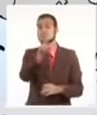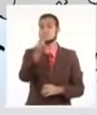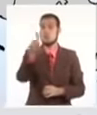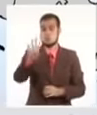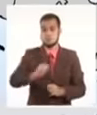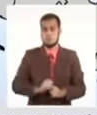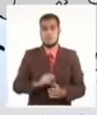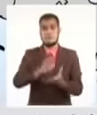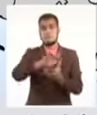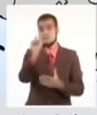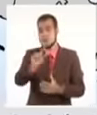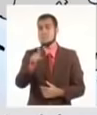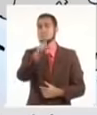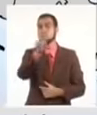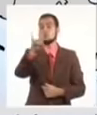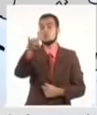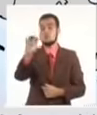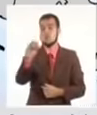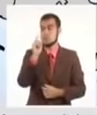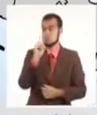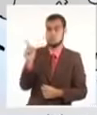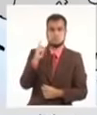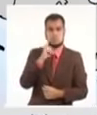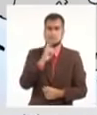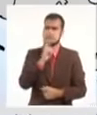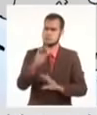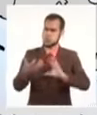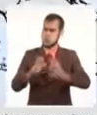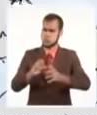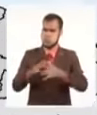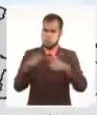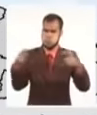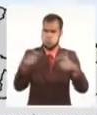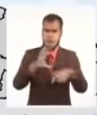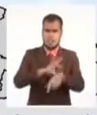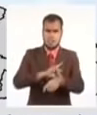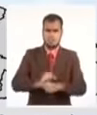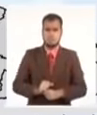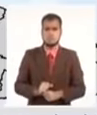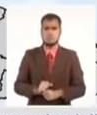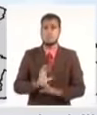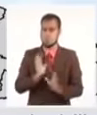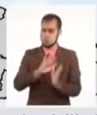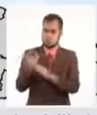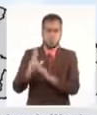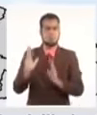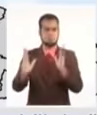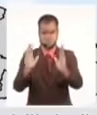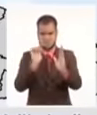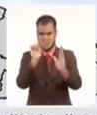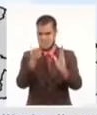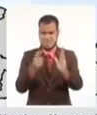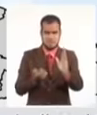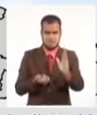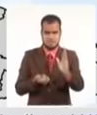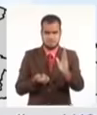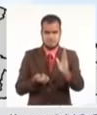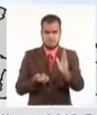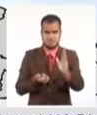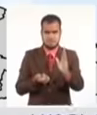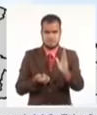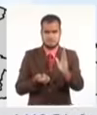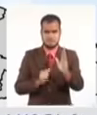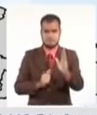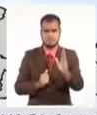muy complejo el occidente de nuestro país. El centro, no menos. Ahí tienen la